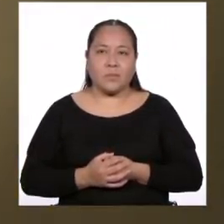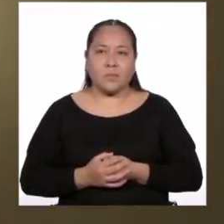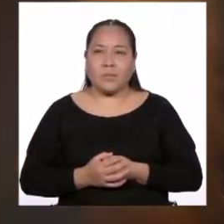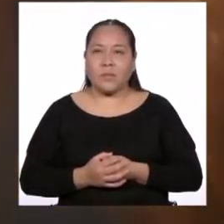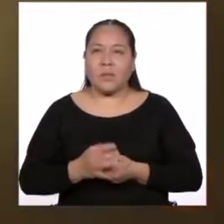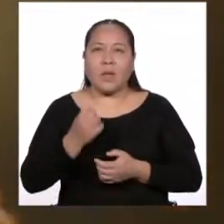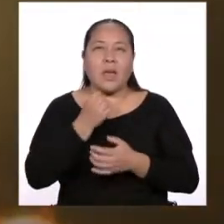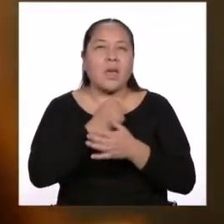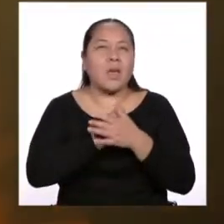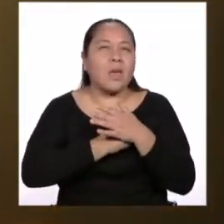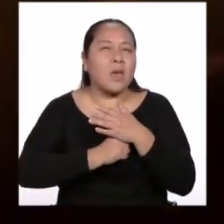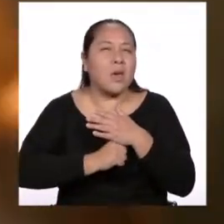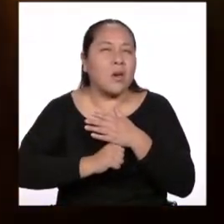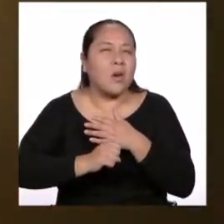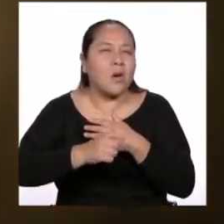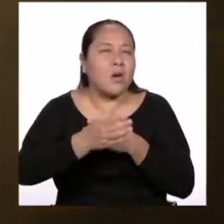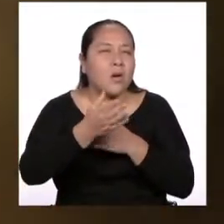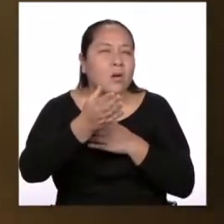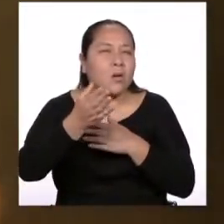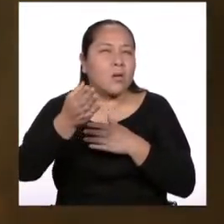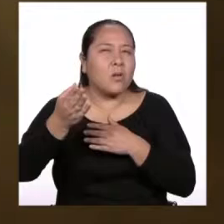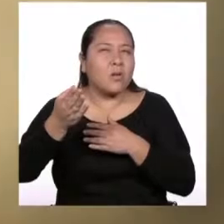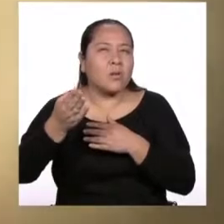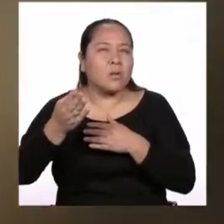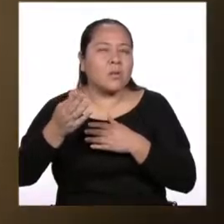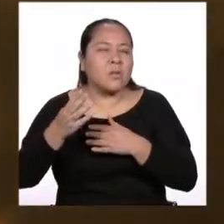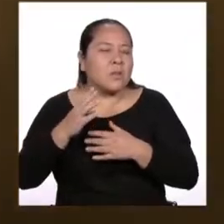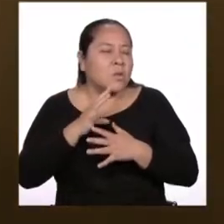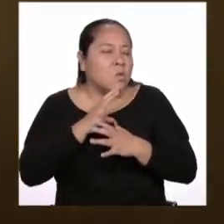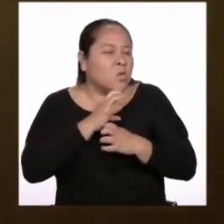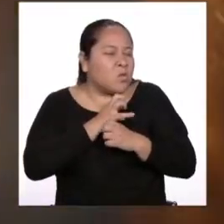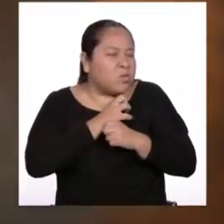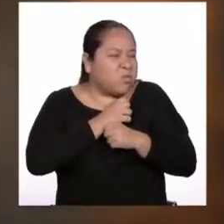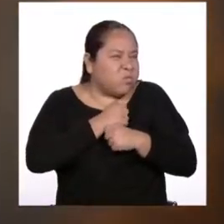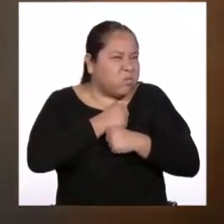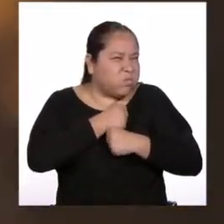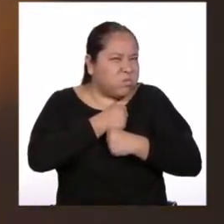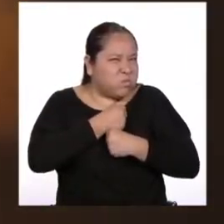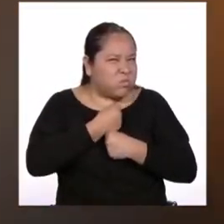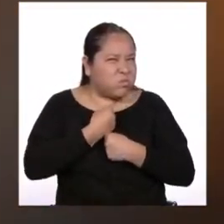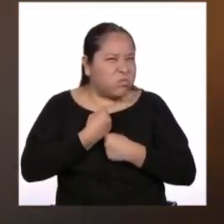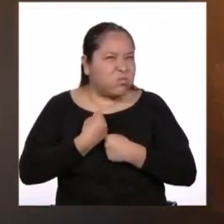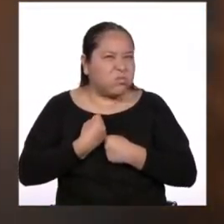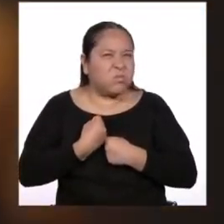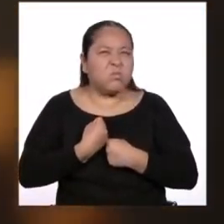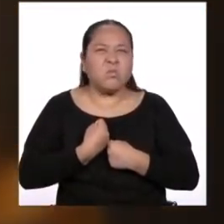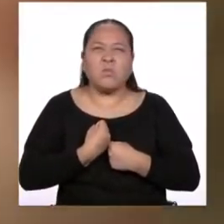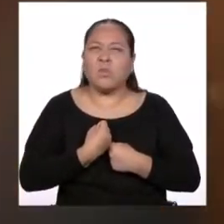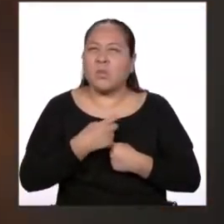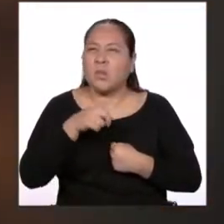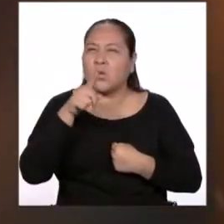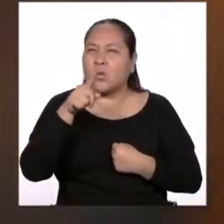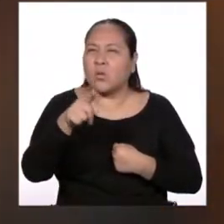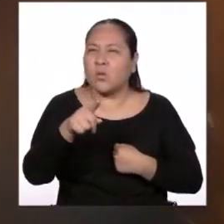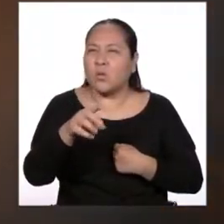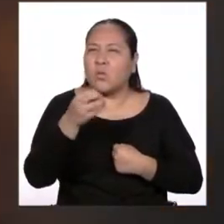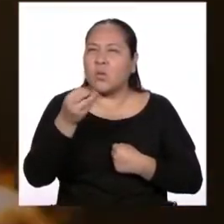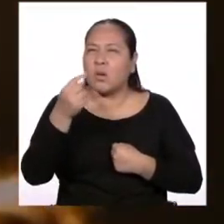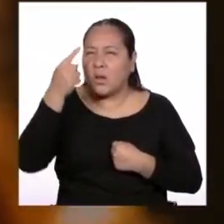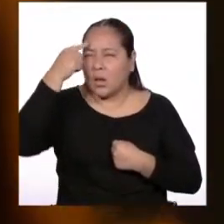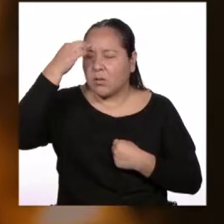Hijo de Laertes, desdichado, ¿qué acción aún más grande preparas en tu